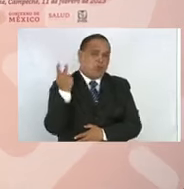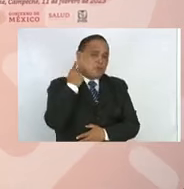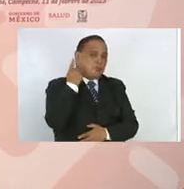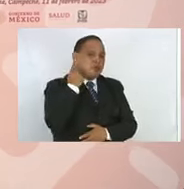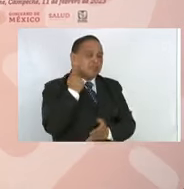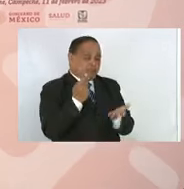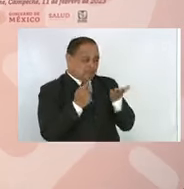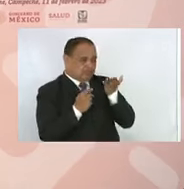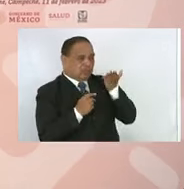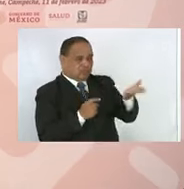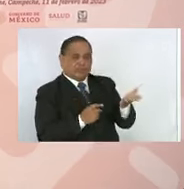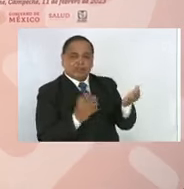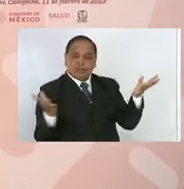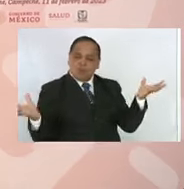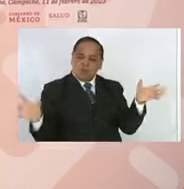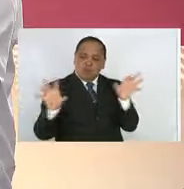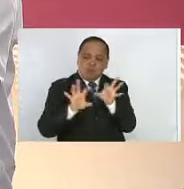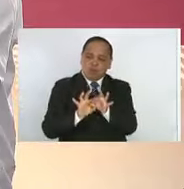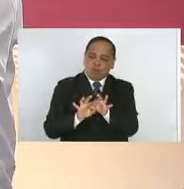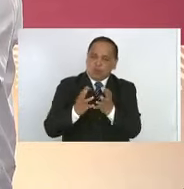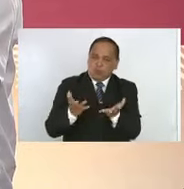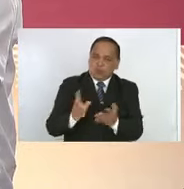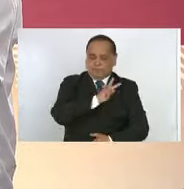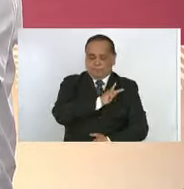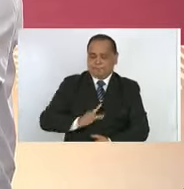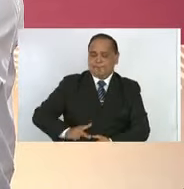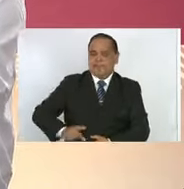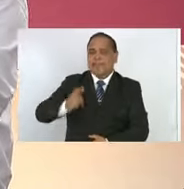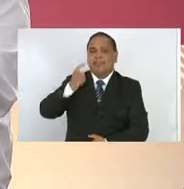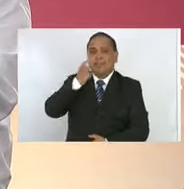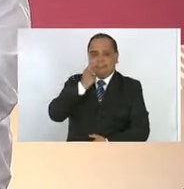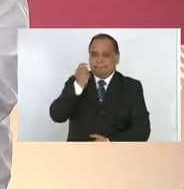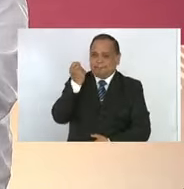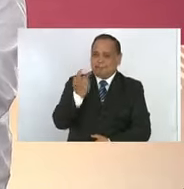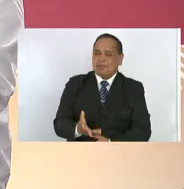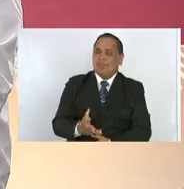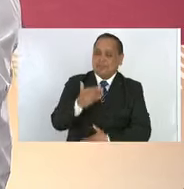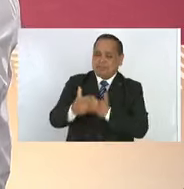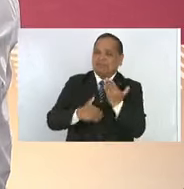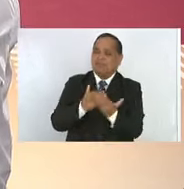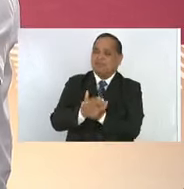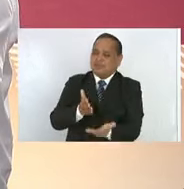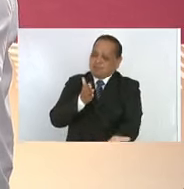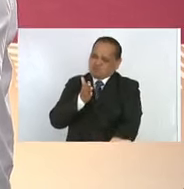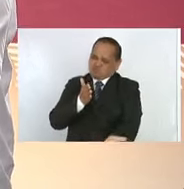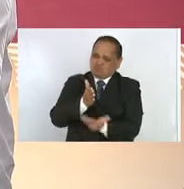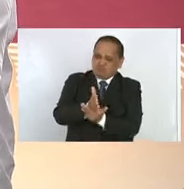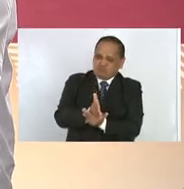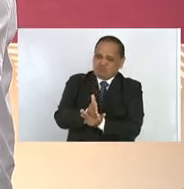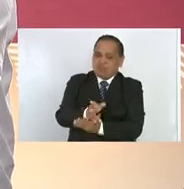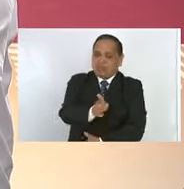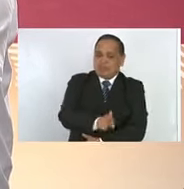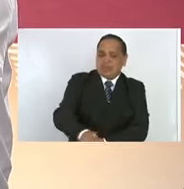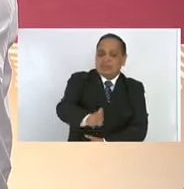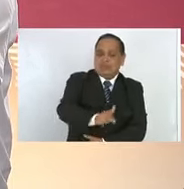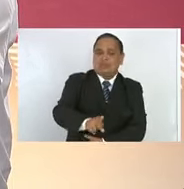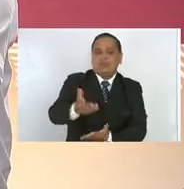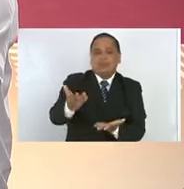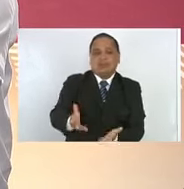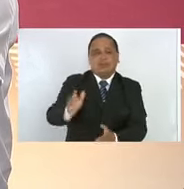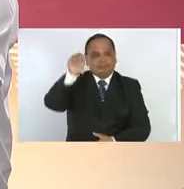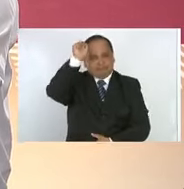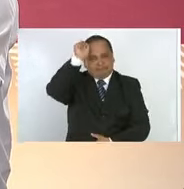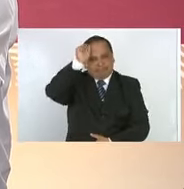del presidente López Obrador de contribuir a incrementar el acceso del pueblo mexicano a los servicios de salud en las